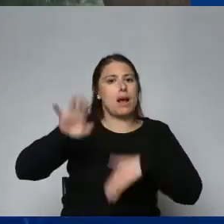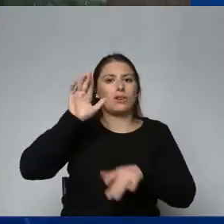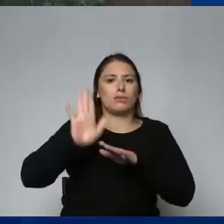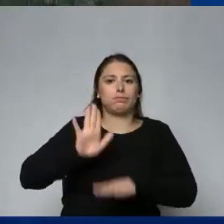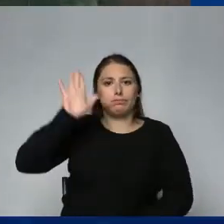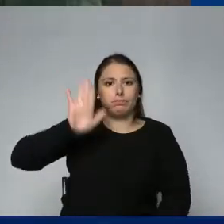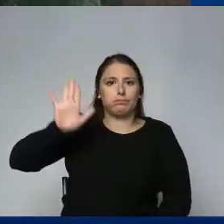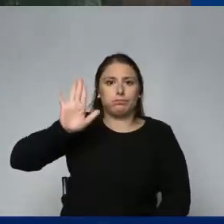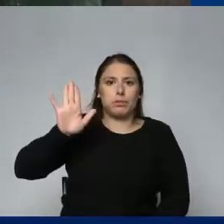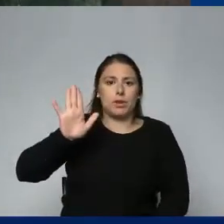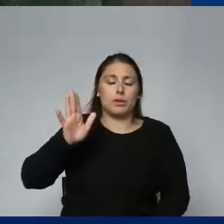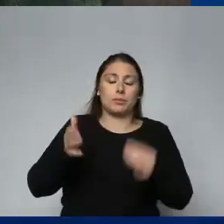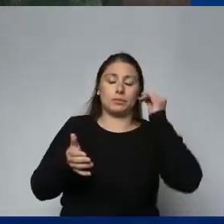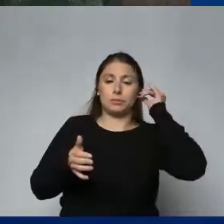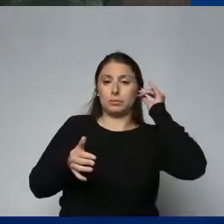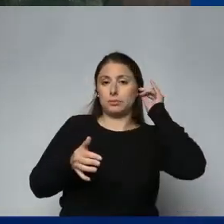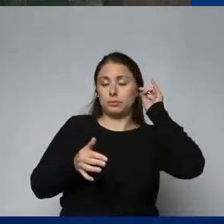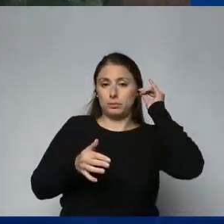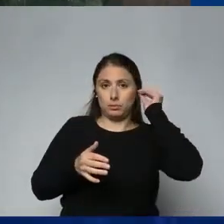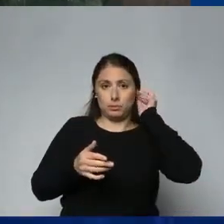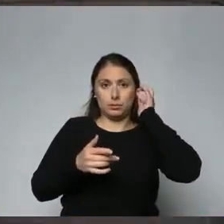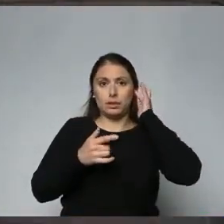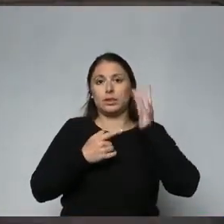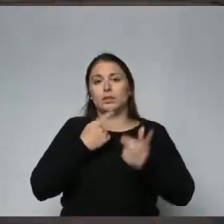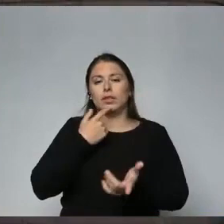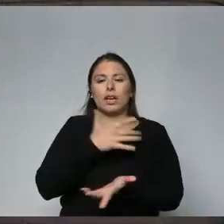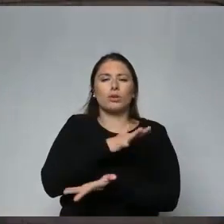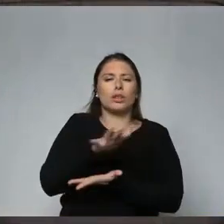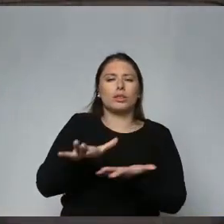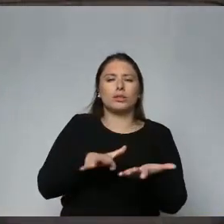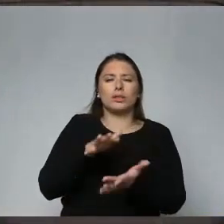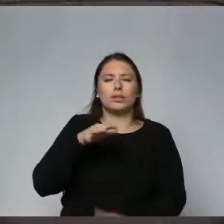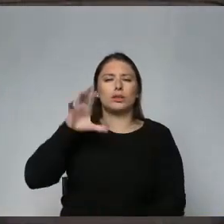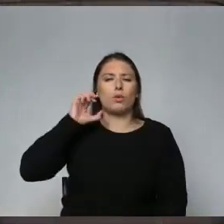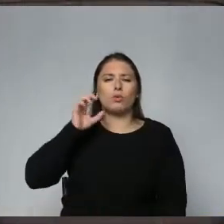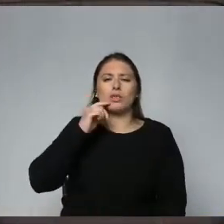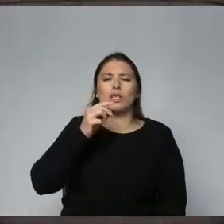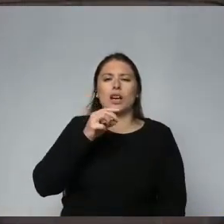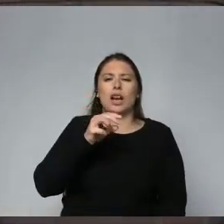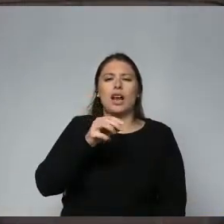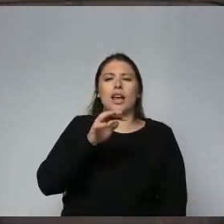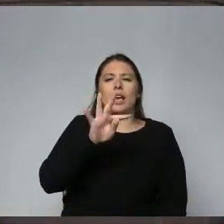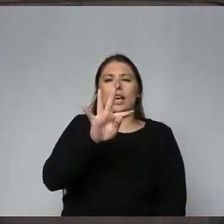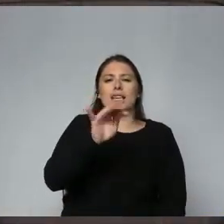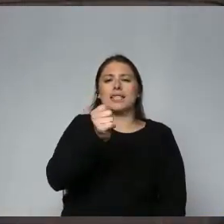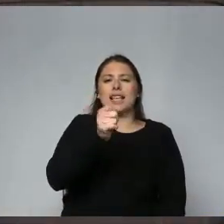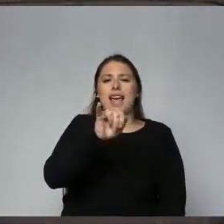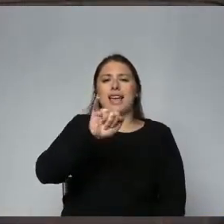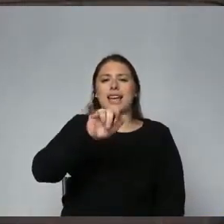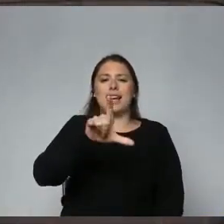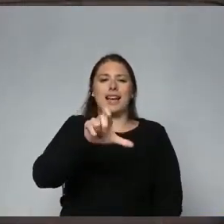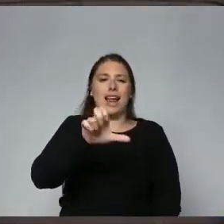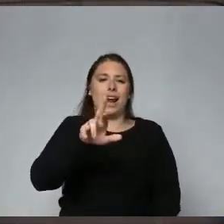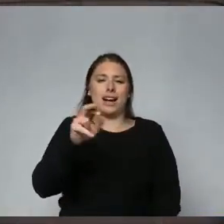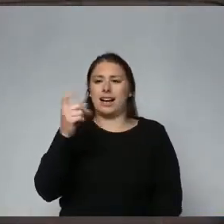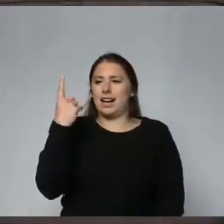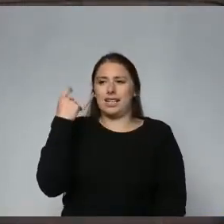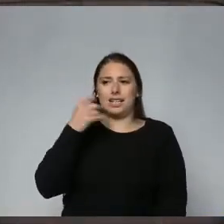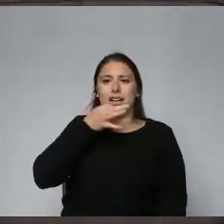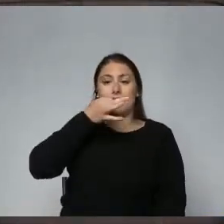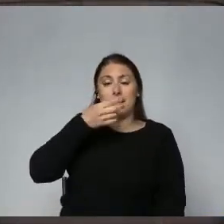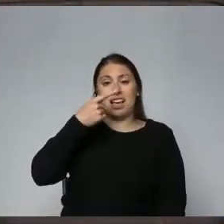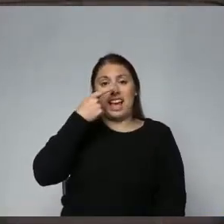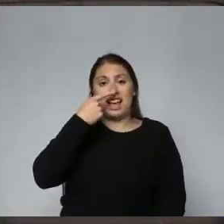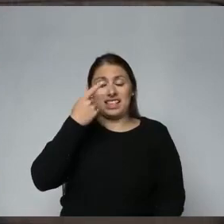condiciones. Y hay una cosa que se lo escuché a Wilder Tyler ayer y me pareció muy interesante, que en el